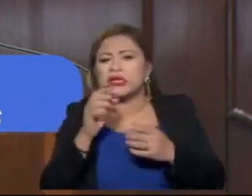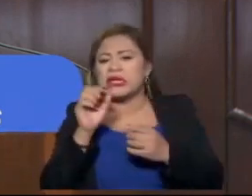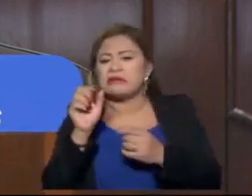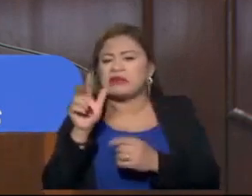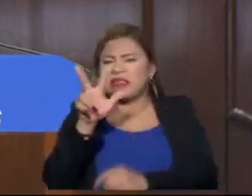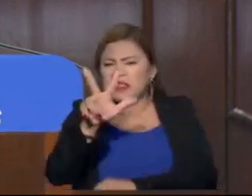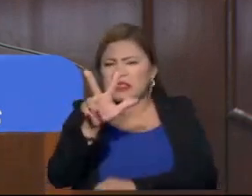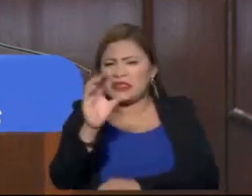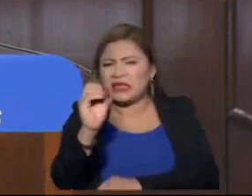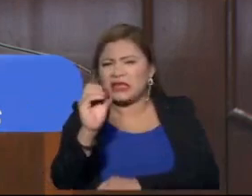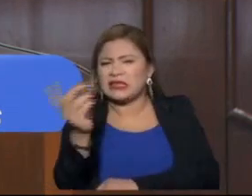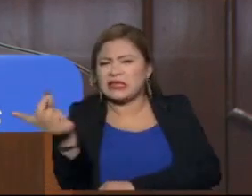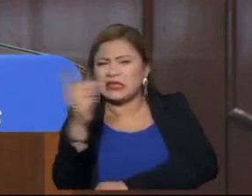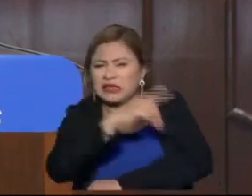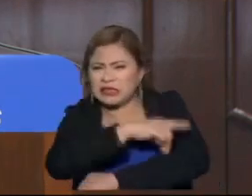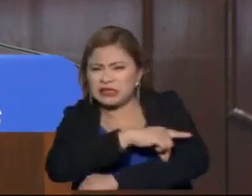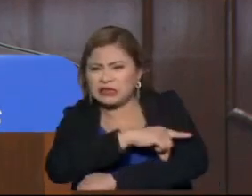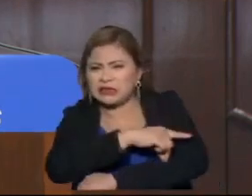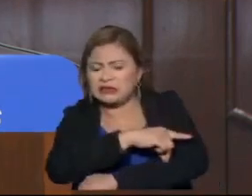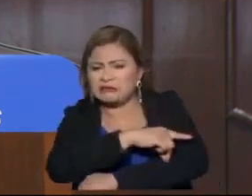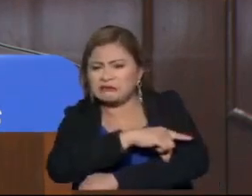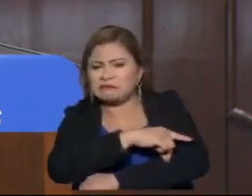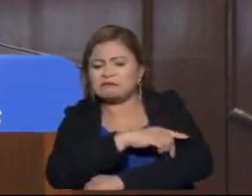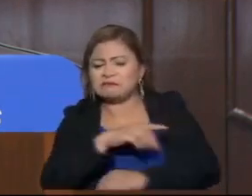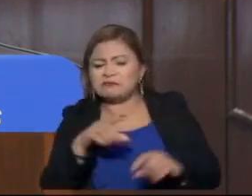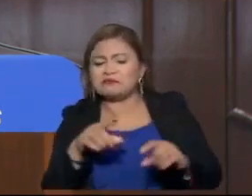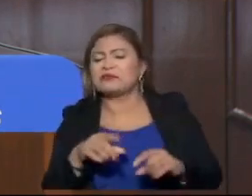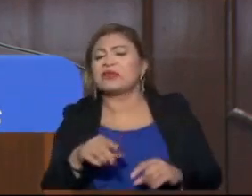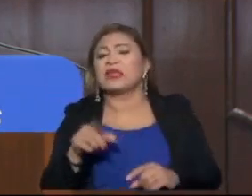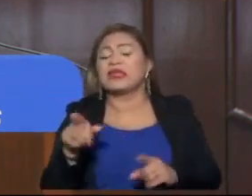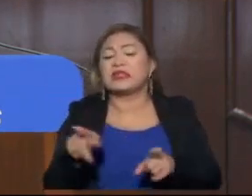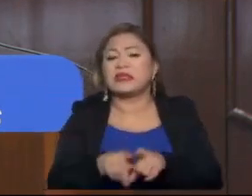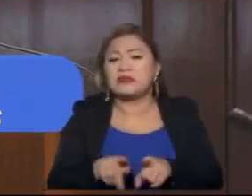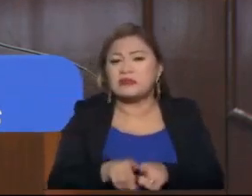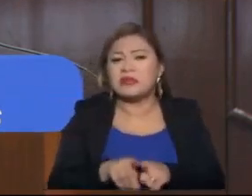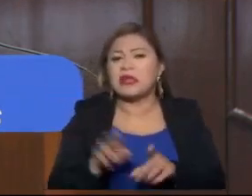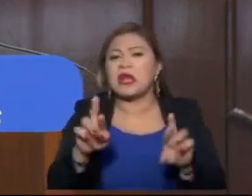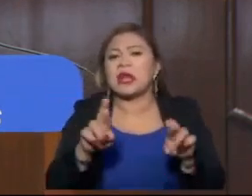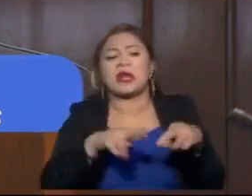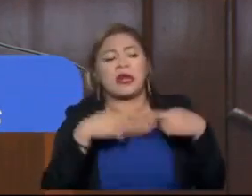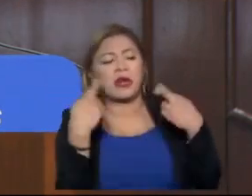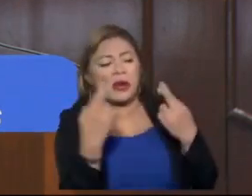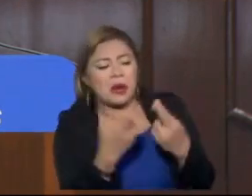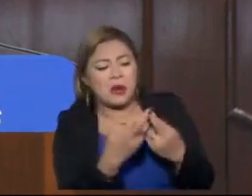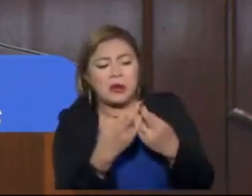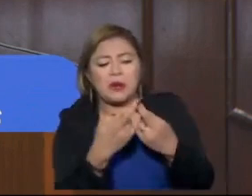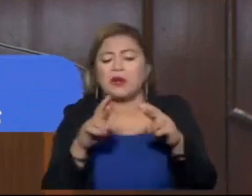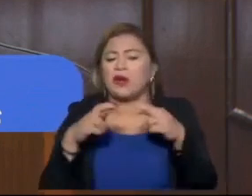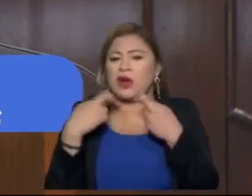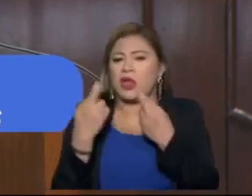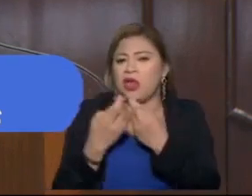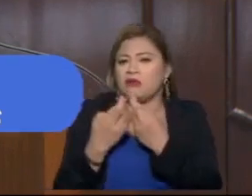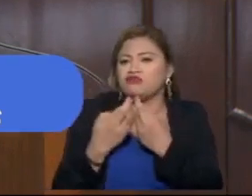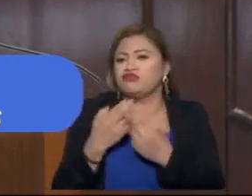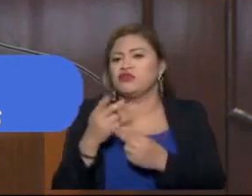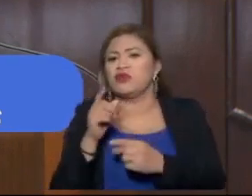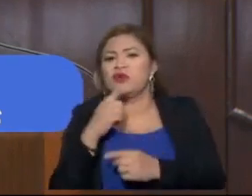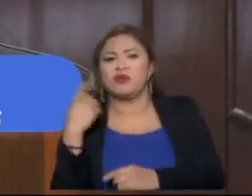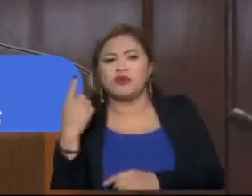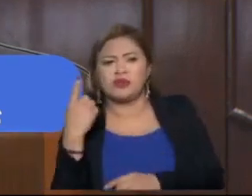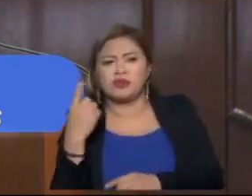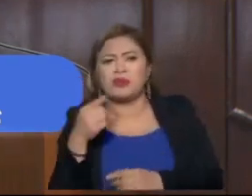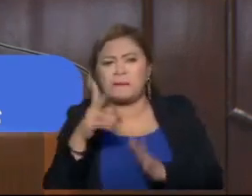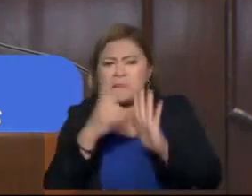días a través de la plataforma Ágora y se llevaron a cabo reuniones públicas en los distritos impactados